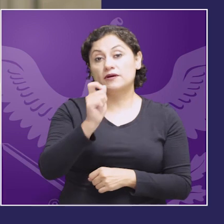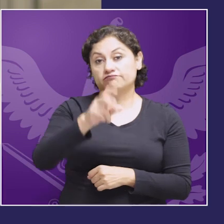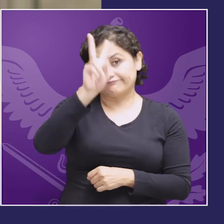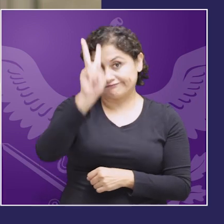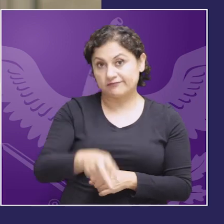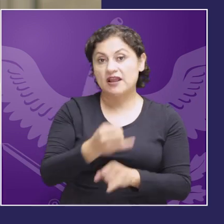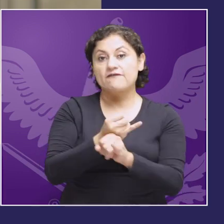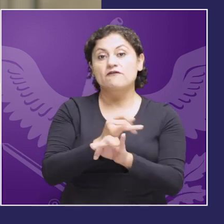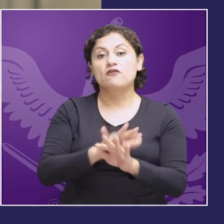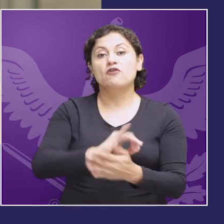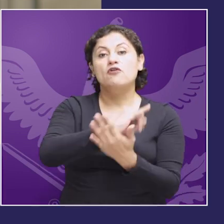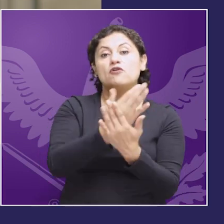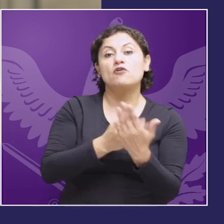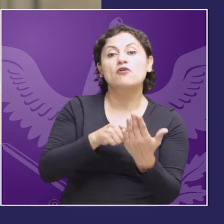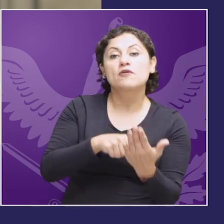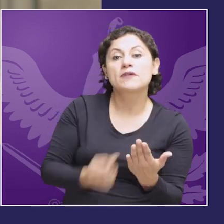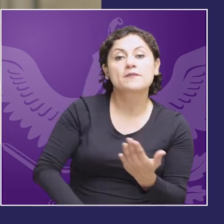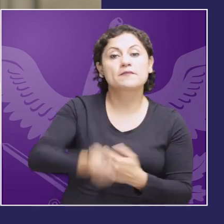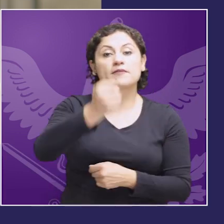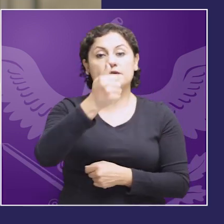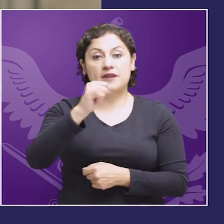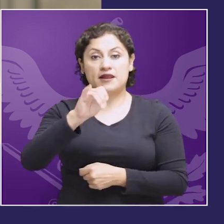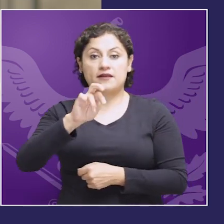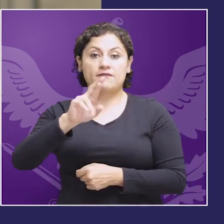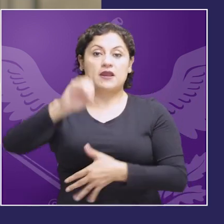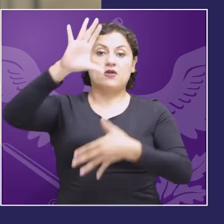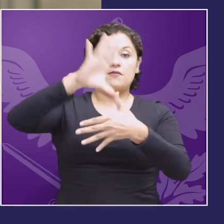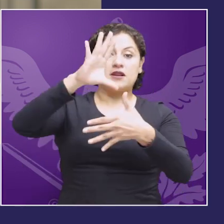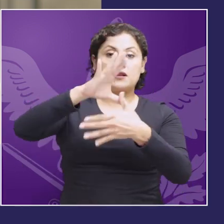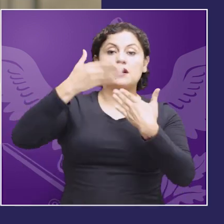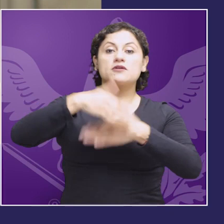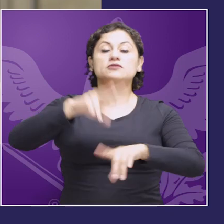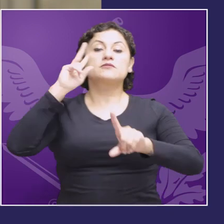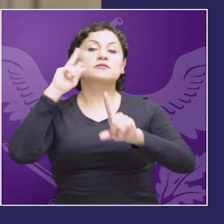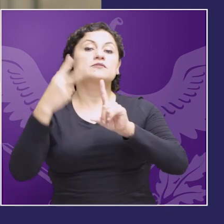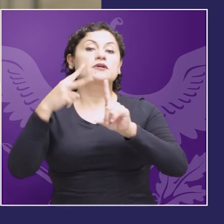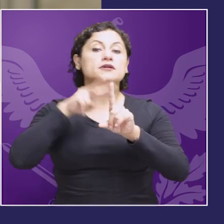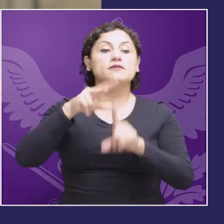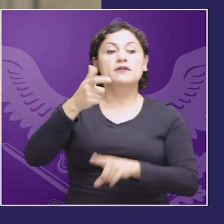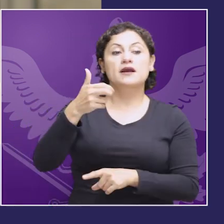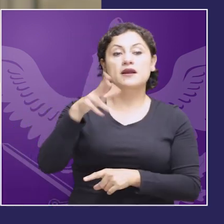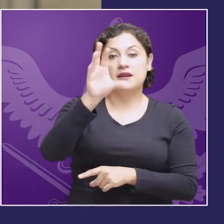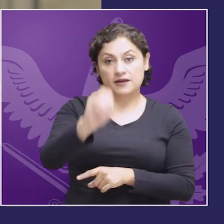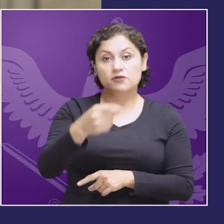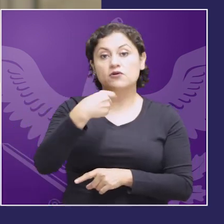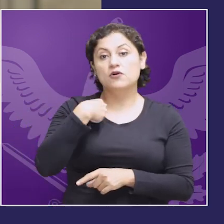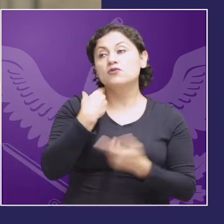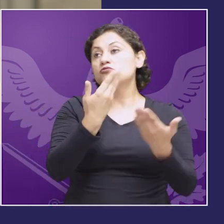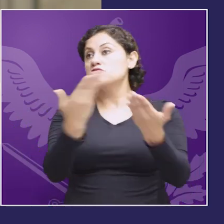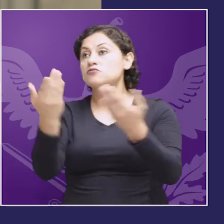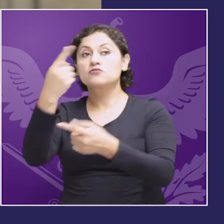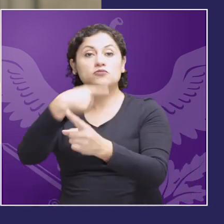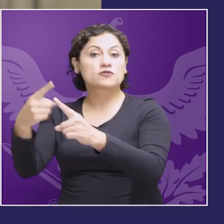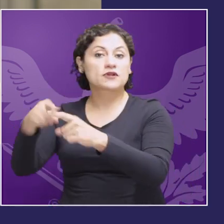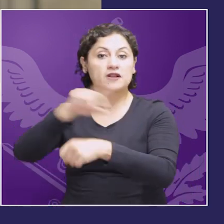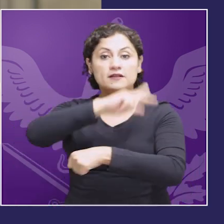solamente dar cuenta de lo que fue este primer informe iberoamericano de sentencias con perspectiva de género. Se invitó a